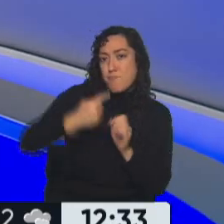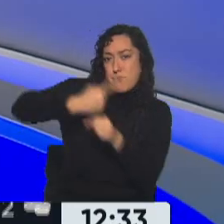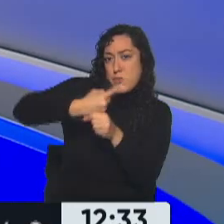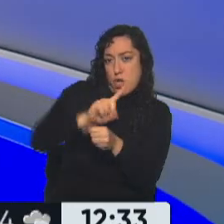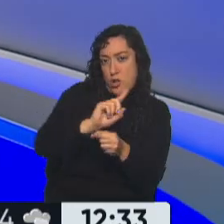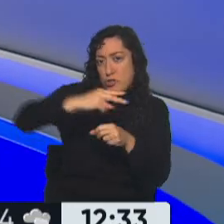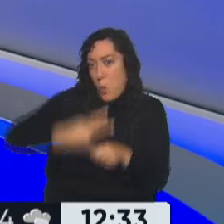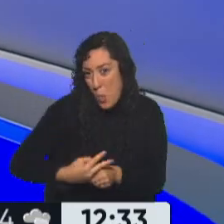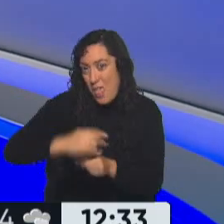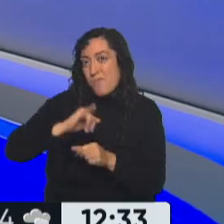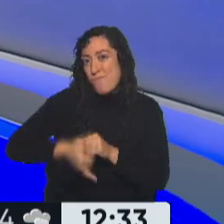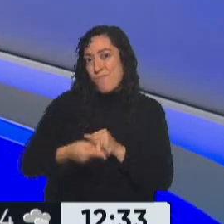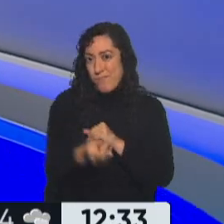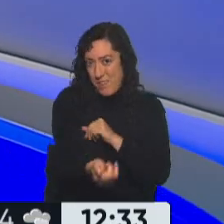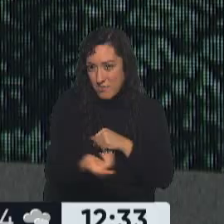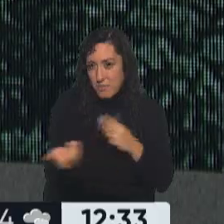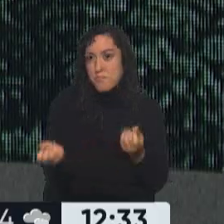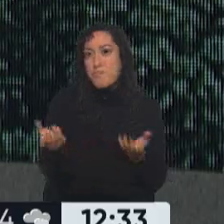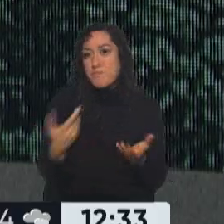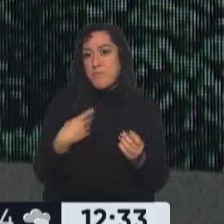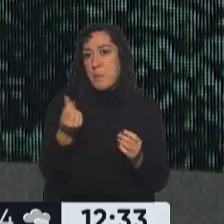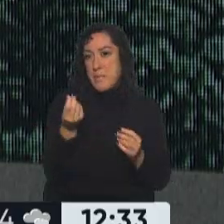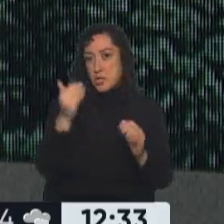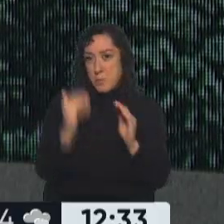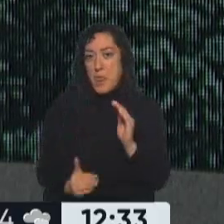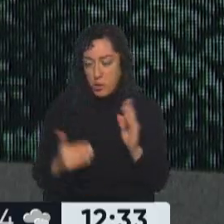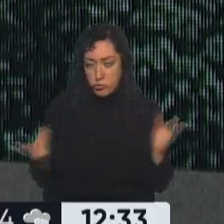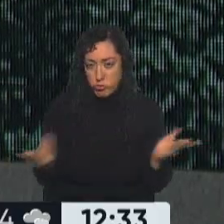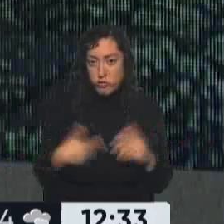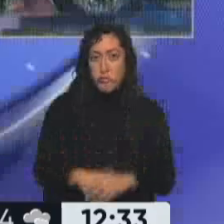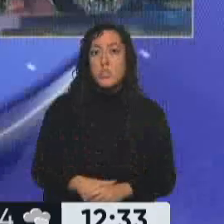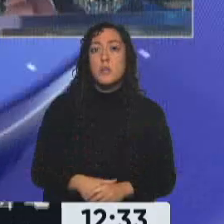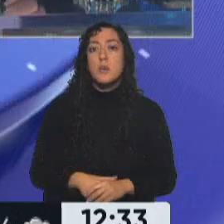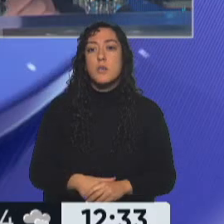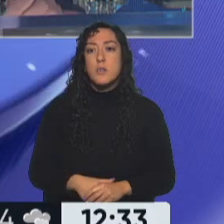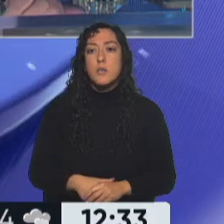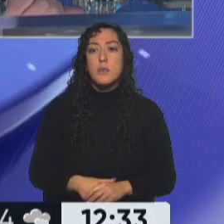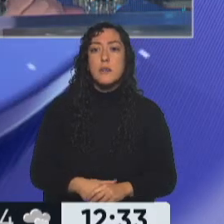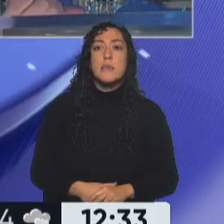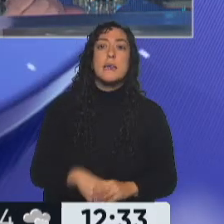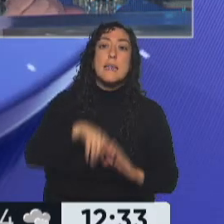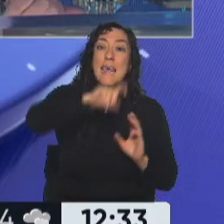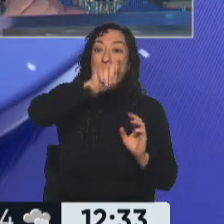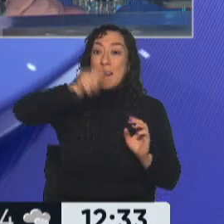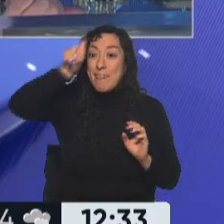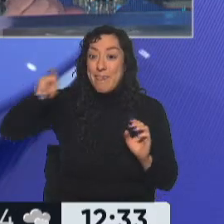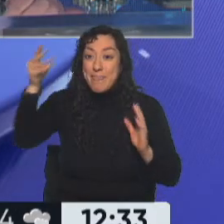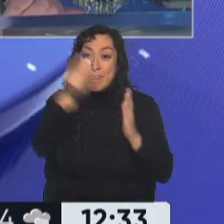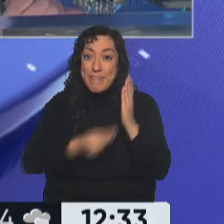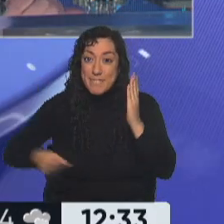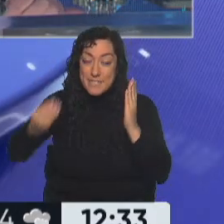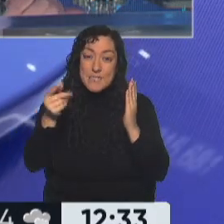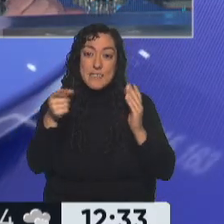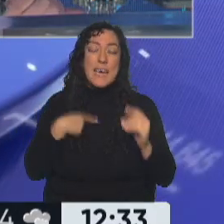valor más bajo. ¿Cuánto influye eso? ¿Primera marca o segunda marca en este índice cero? En este índice busca replicar el